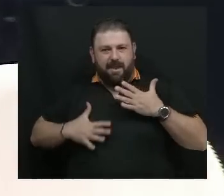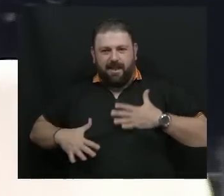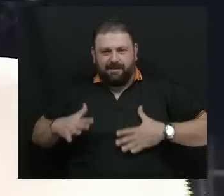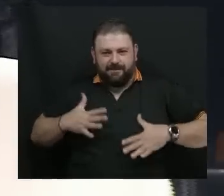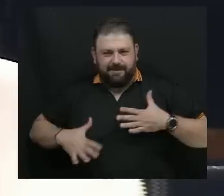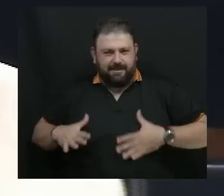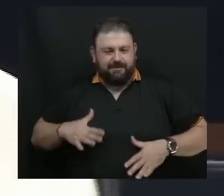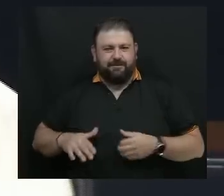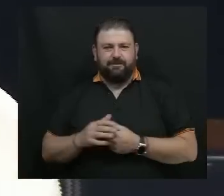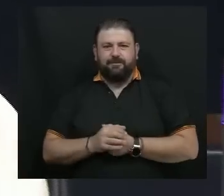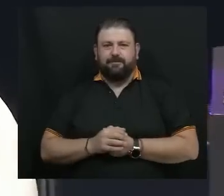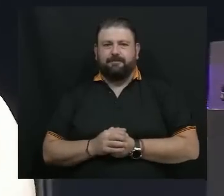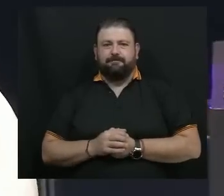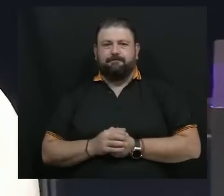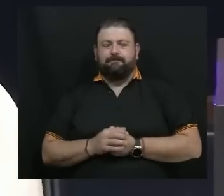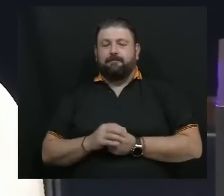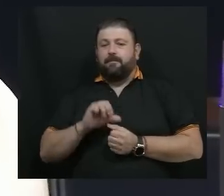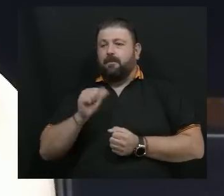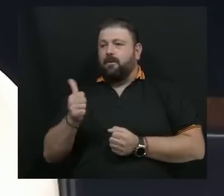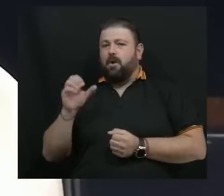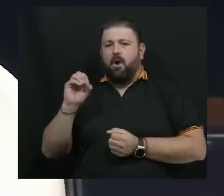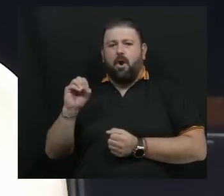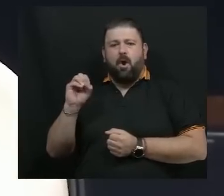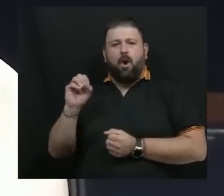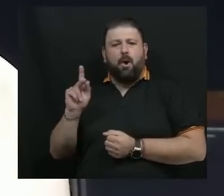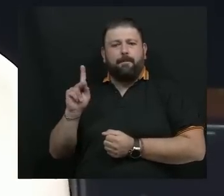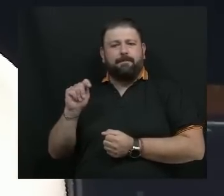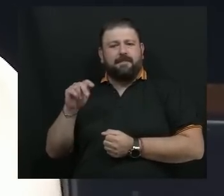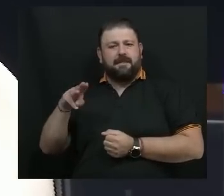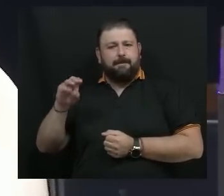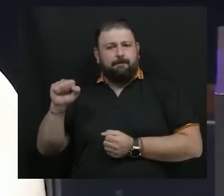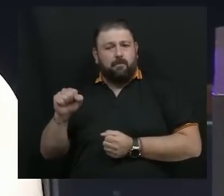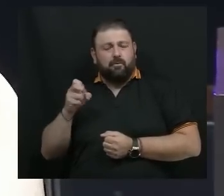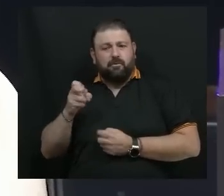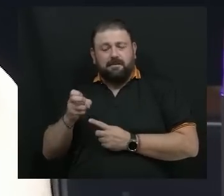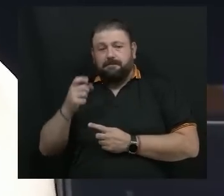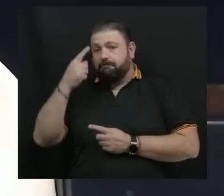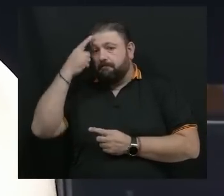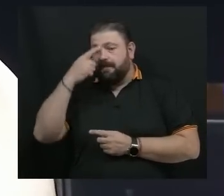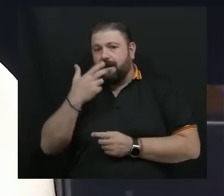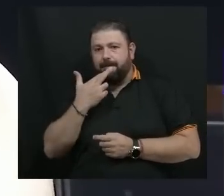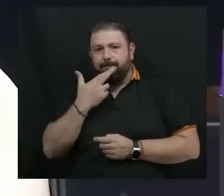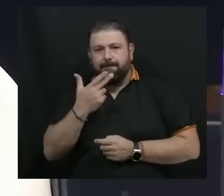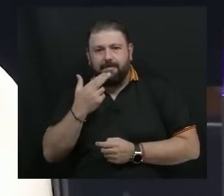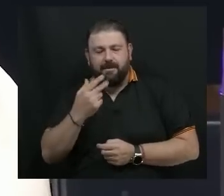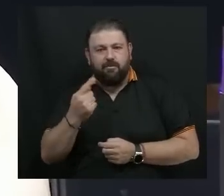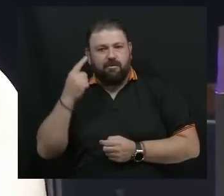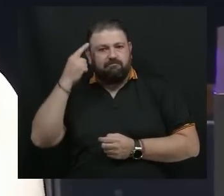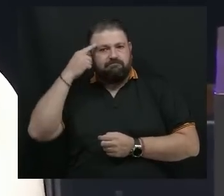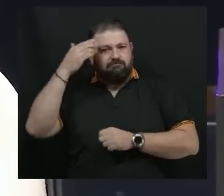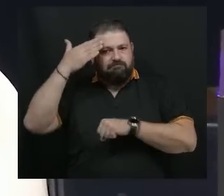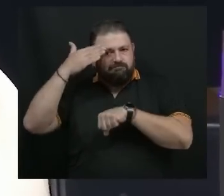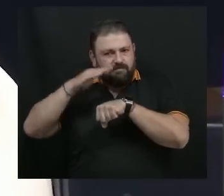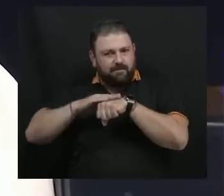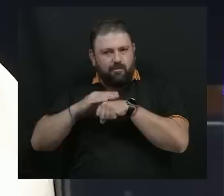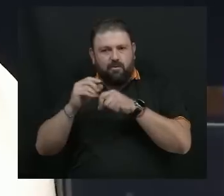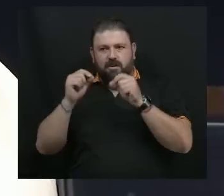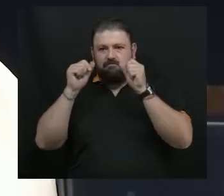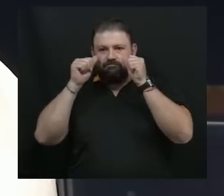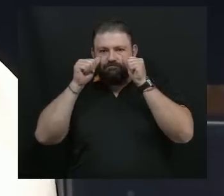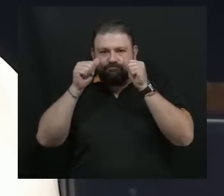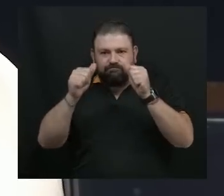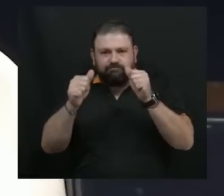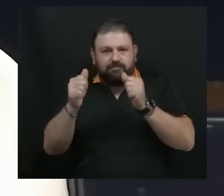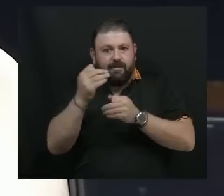Optimus, mejora la memoria y la concentración. Este producto es una maravilla, amigos. Tiene componentes que hacen que tu